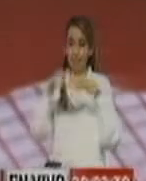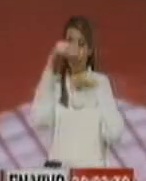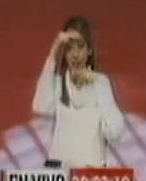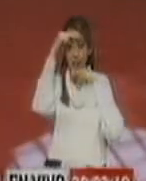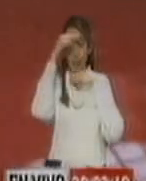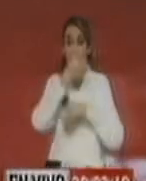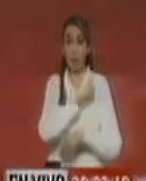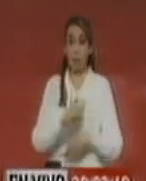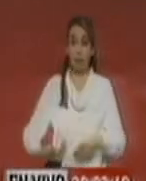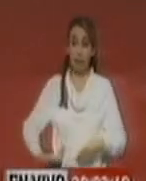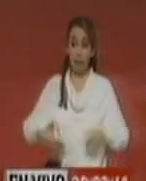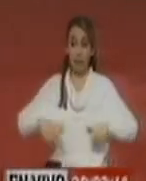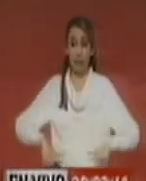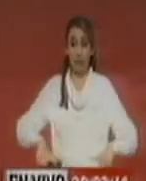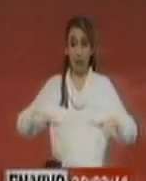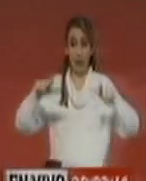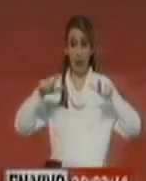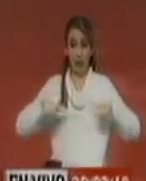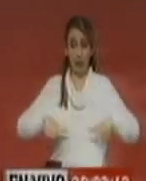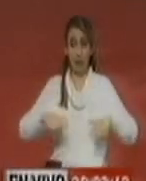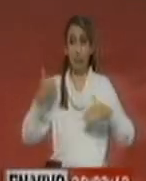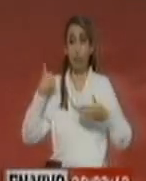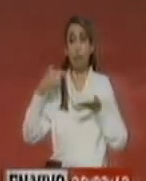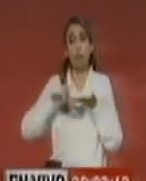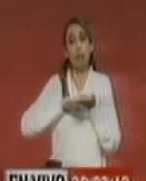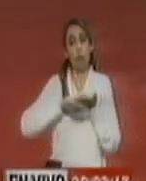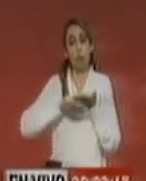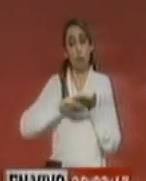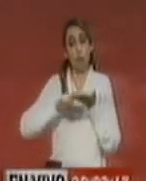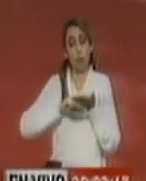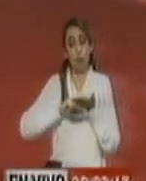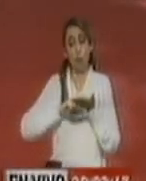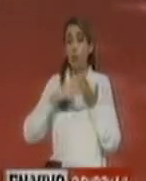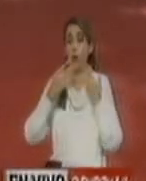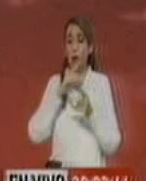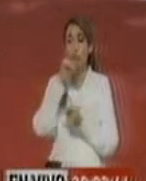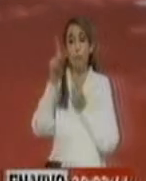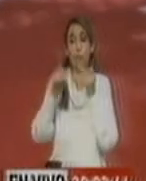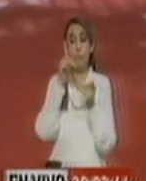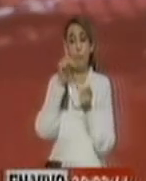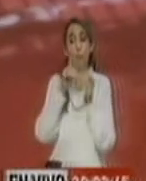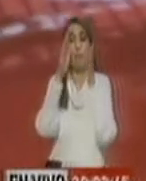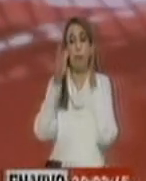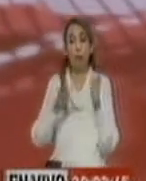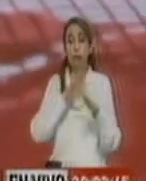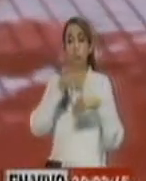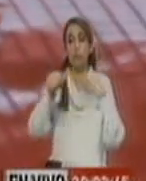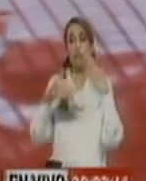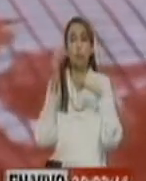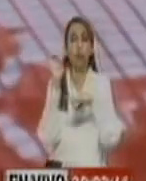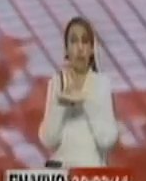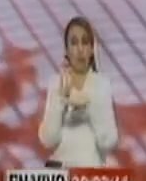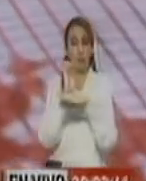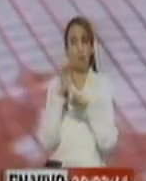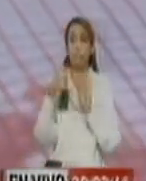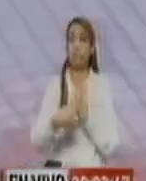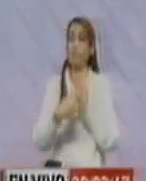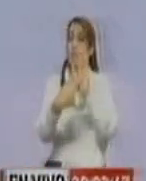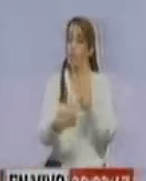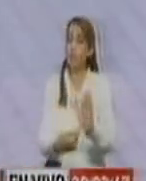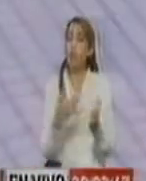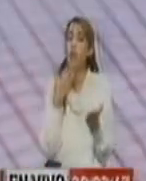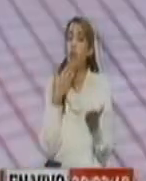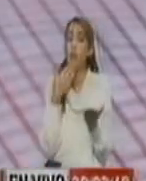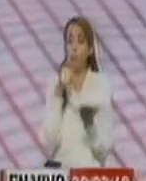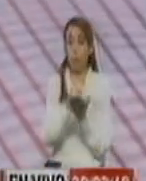noticias. El presidente de la República, Lenín Moreno, mantuvo una primera reunión con los prefectos electos a nivel nacional, en donde presentó su predisposición